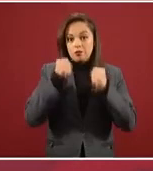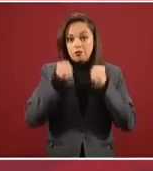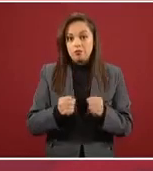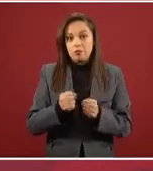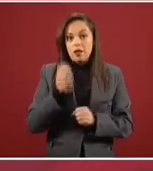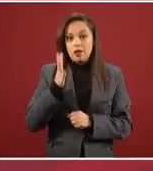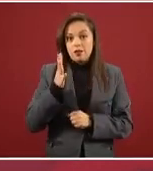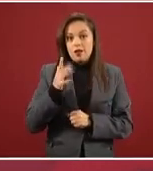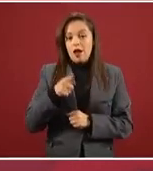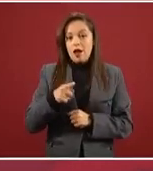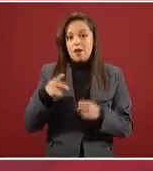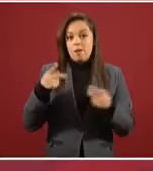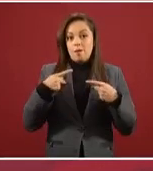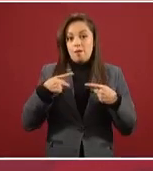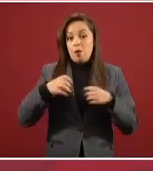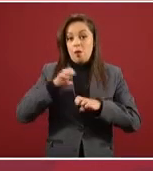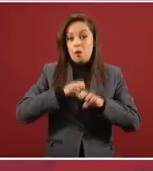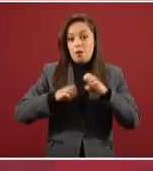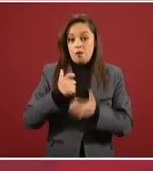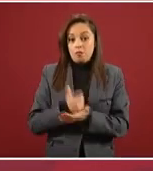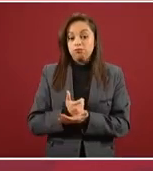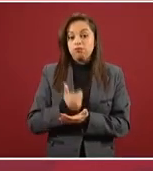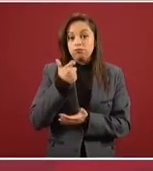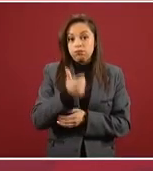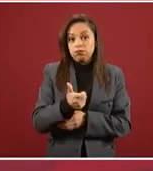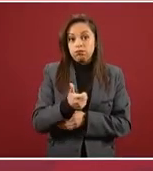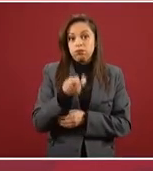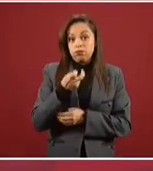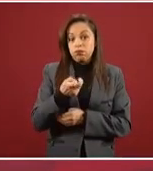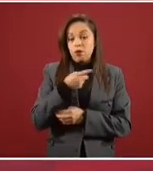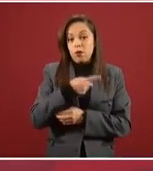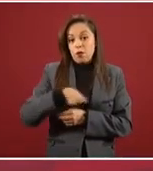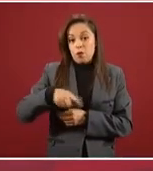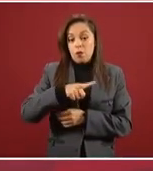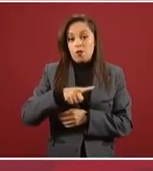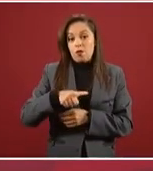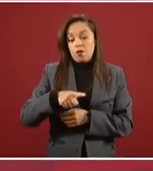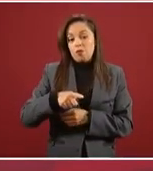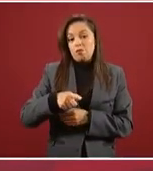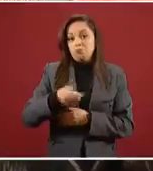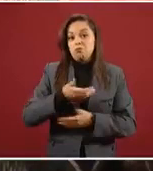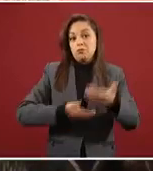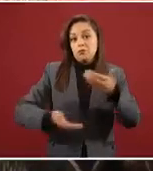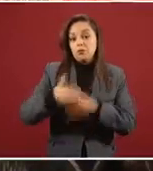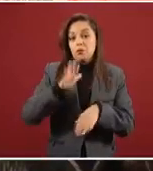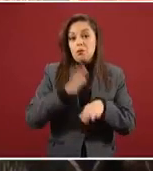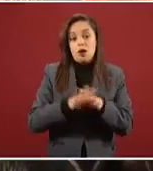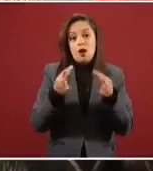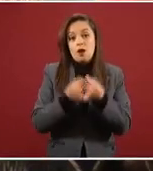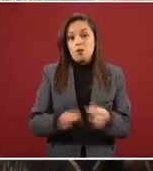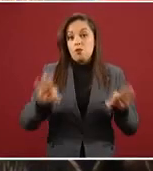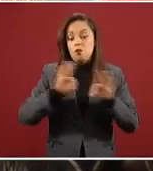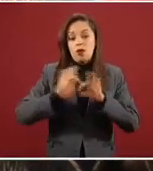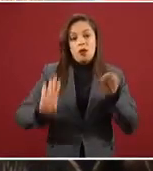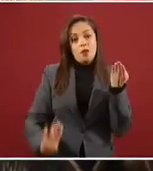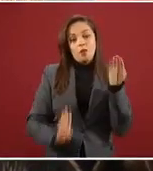al mercado más importante del mundo, el mercado más fuerte del mundo.